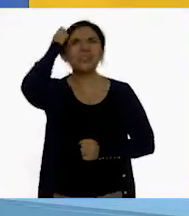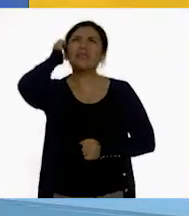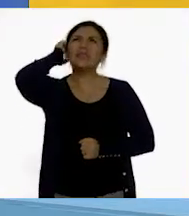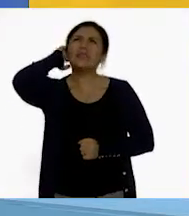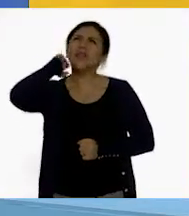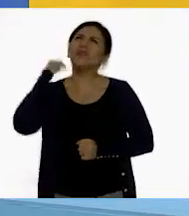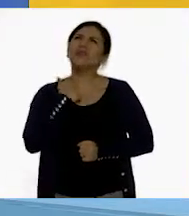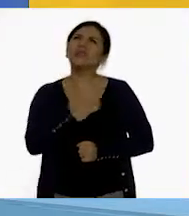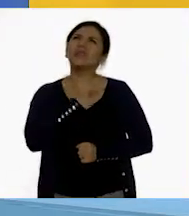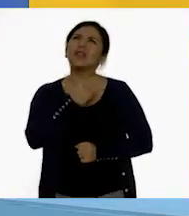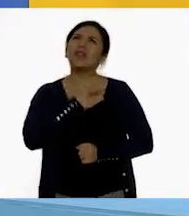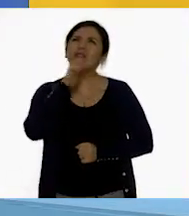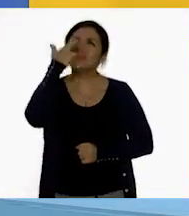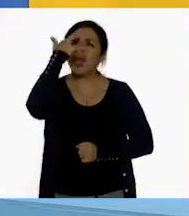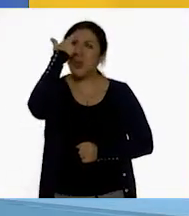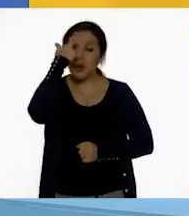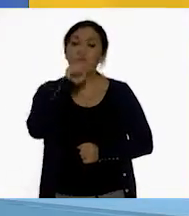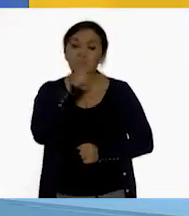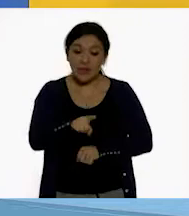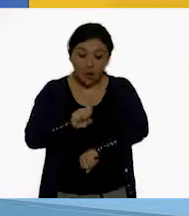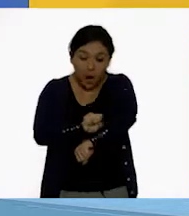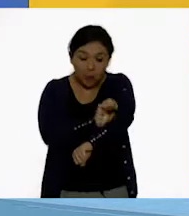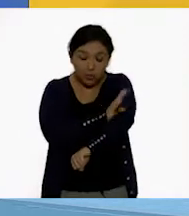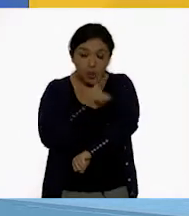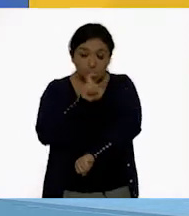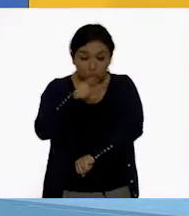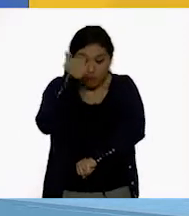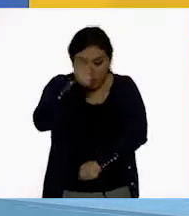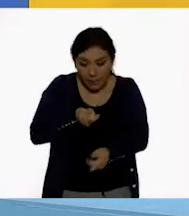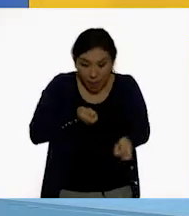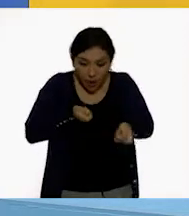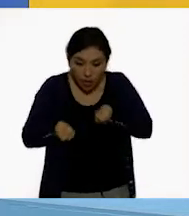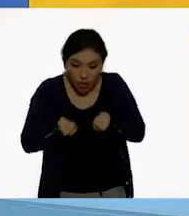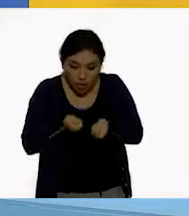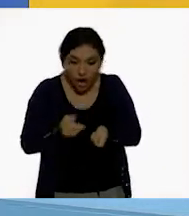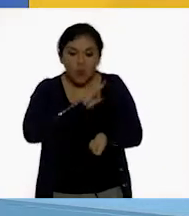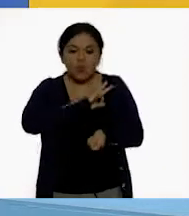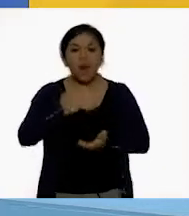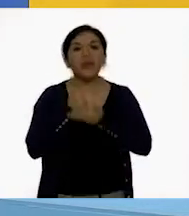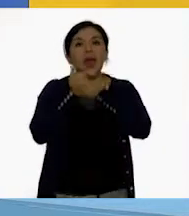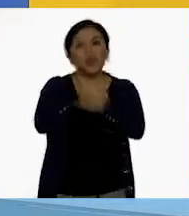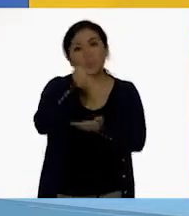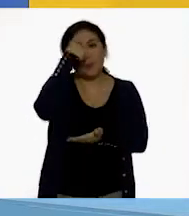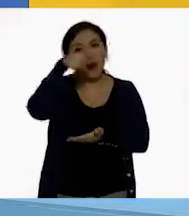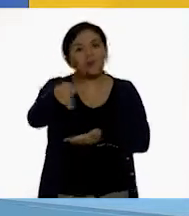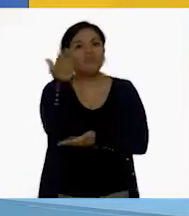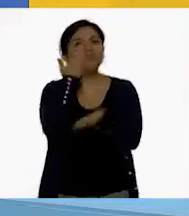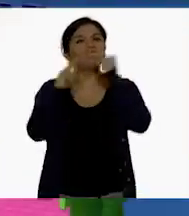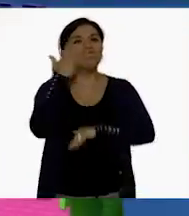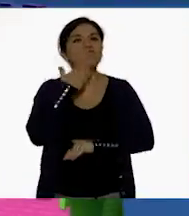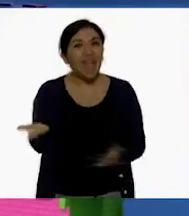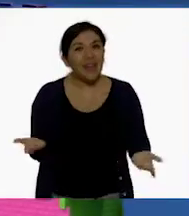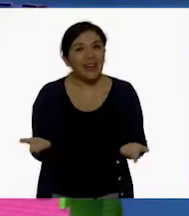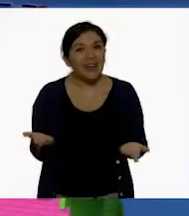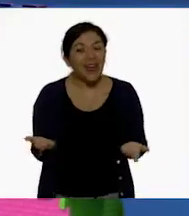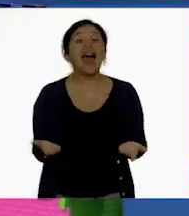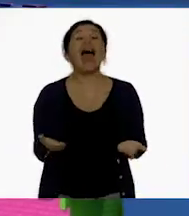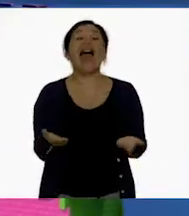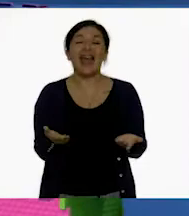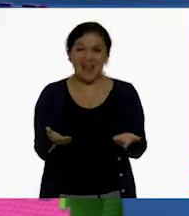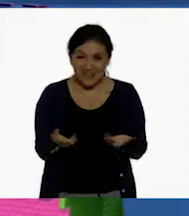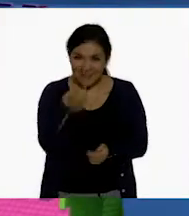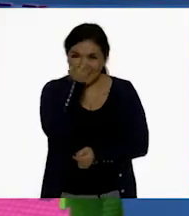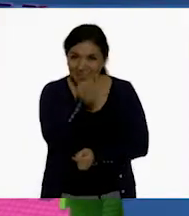Bueno, recuerdo también que estas emociones, si las sabemos regular, nos pueden ayudar en lo que queramos lograr. Ah, sí.